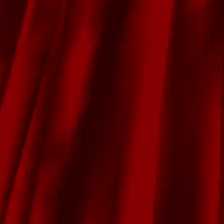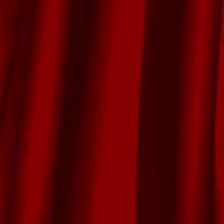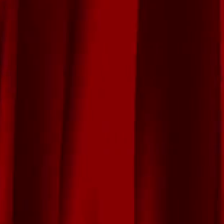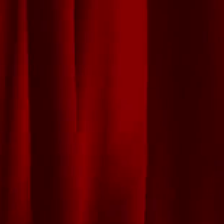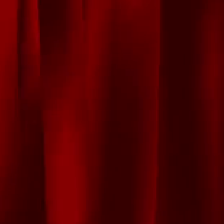Gracias.